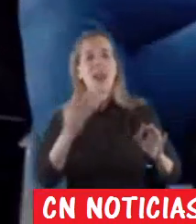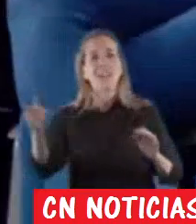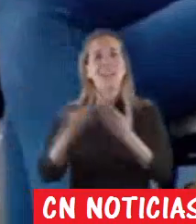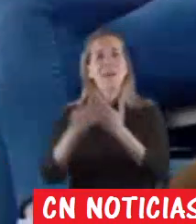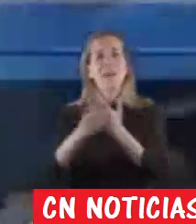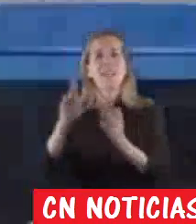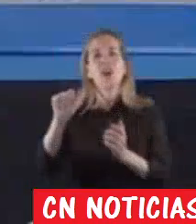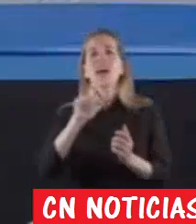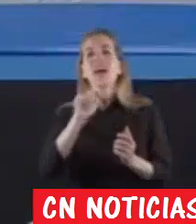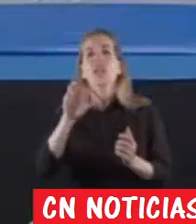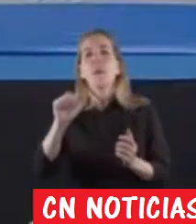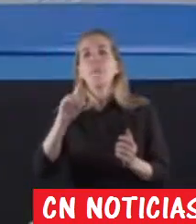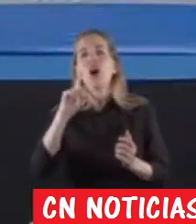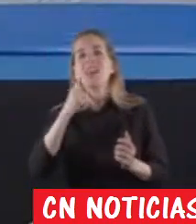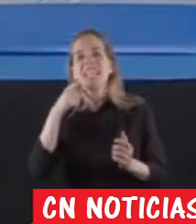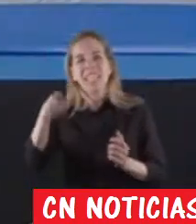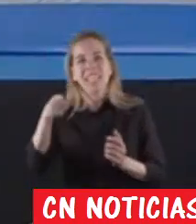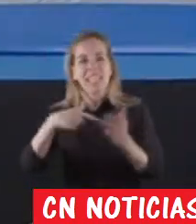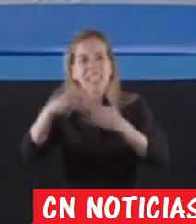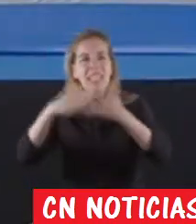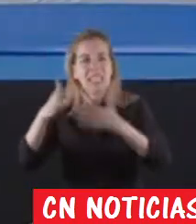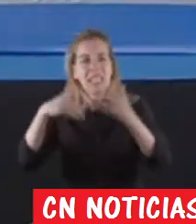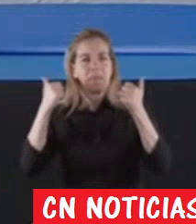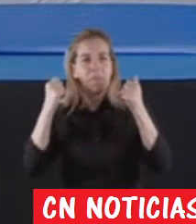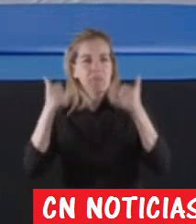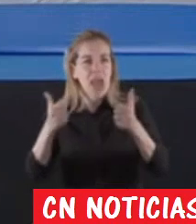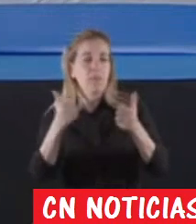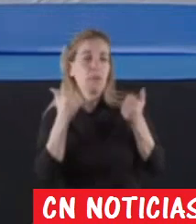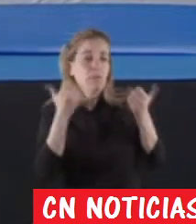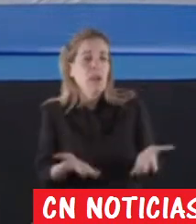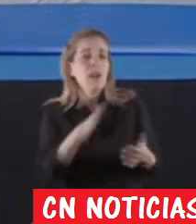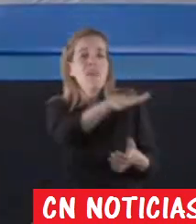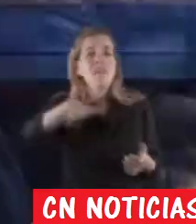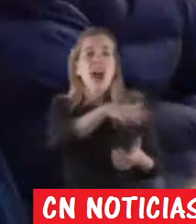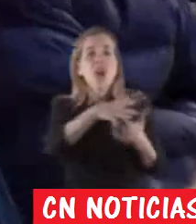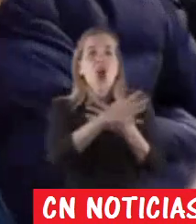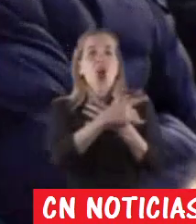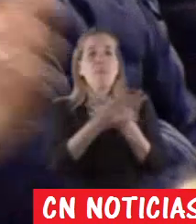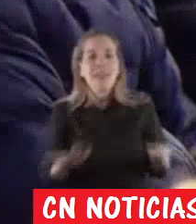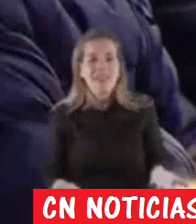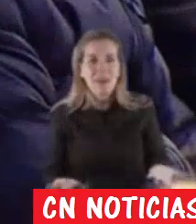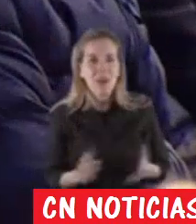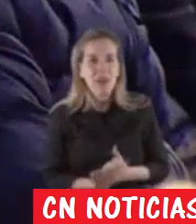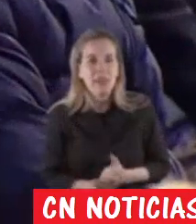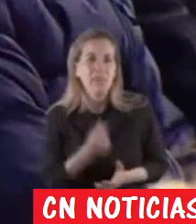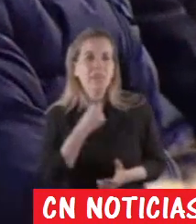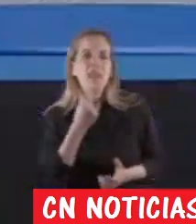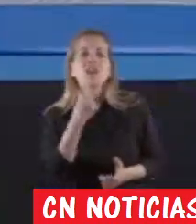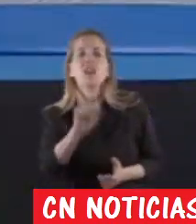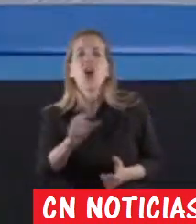obra tan importante que benefició a los vecinos de Loma de Zamora. Yo no quiero